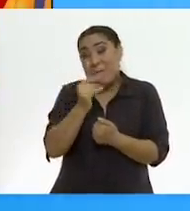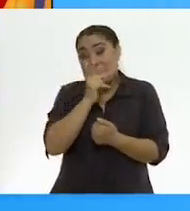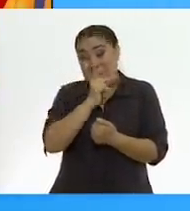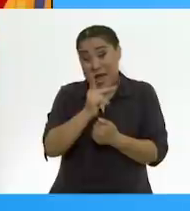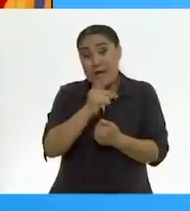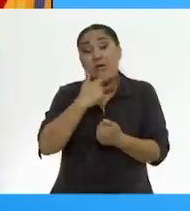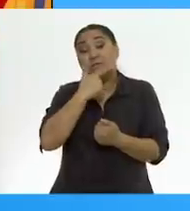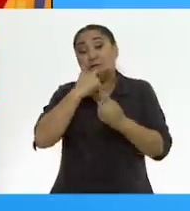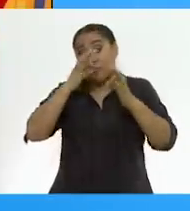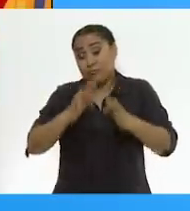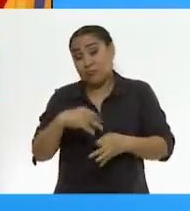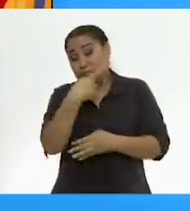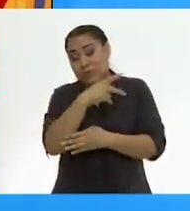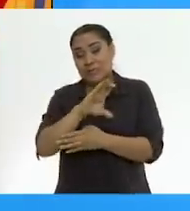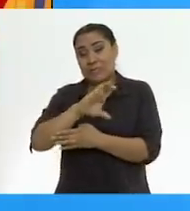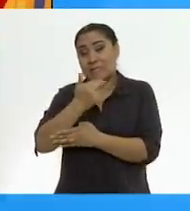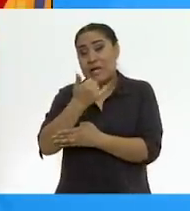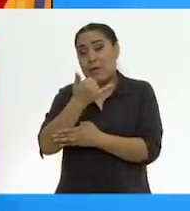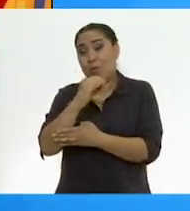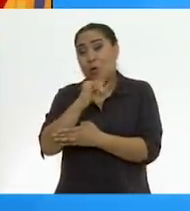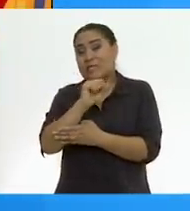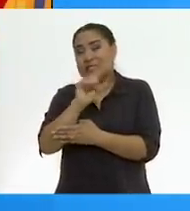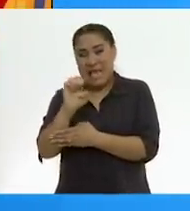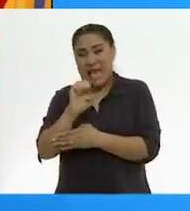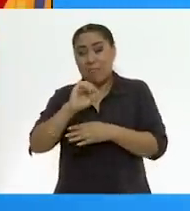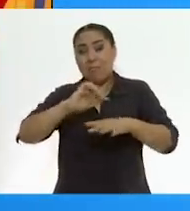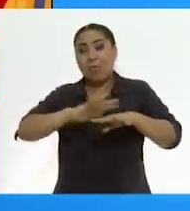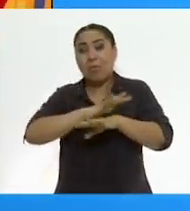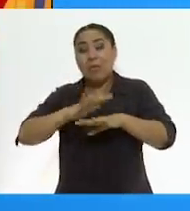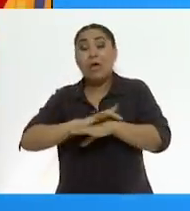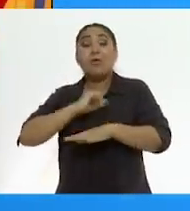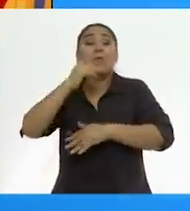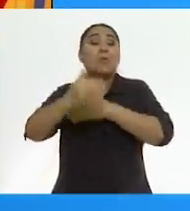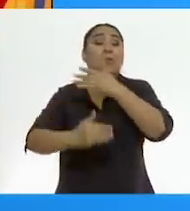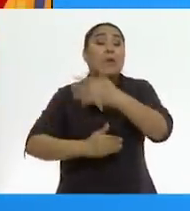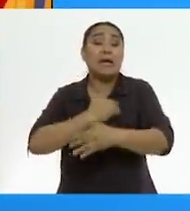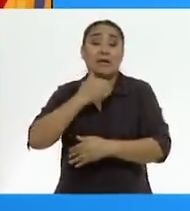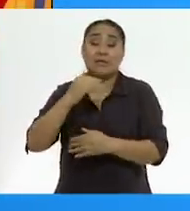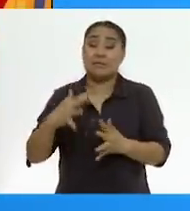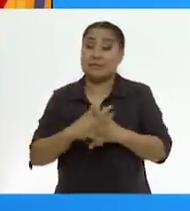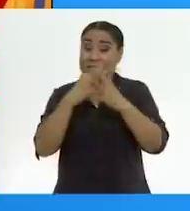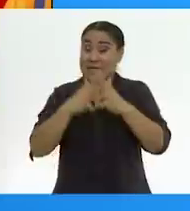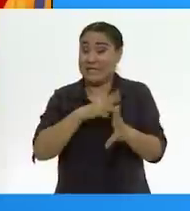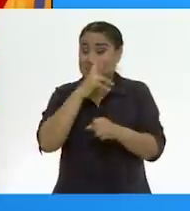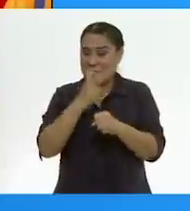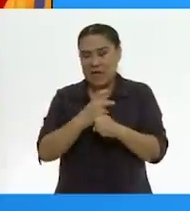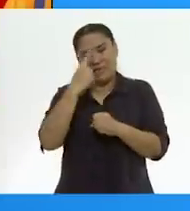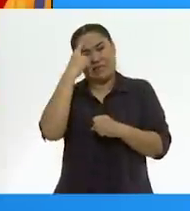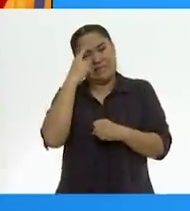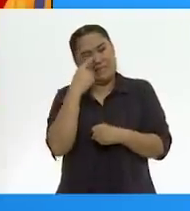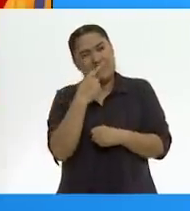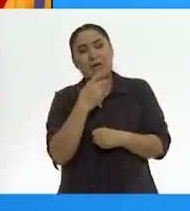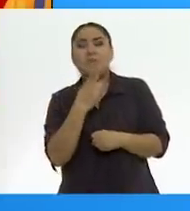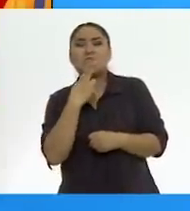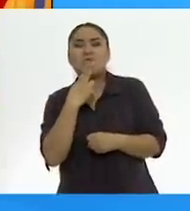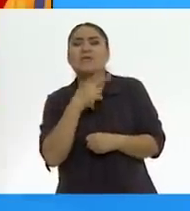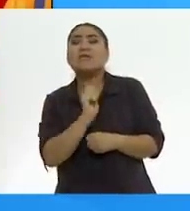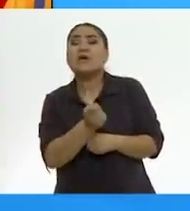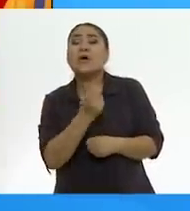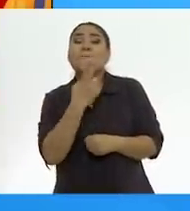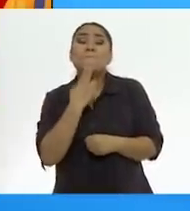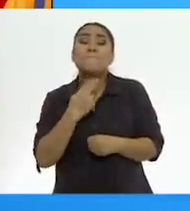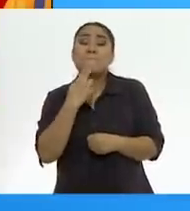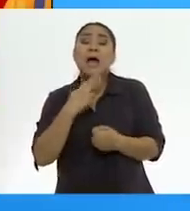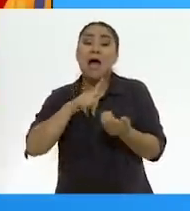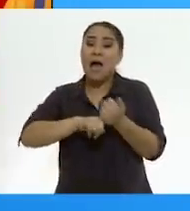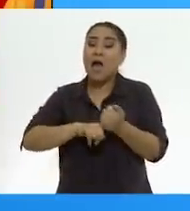palabra inglesa chamois, que durante la Segunda Guerra Mundial se utilizaba para nombrar la golosina hecha a